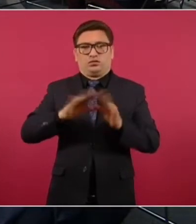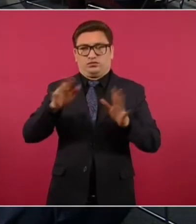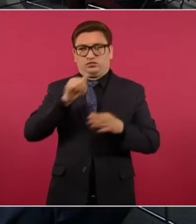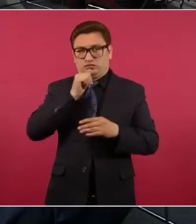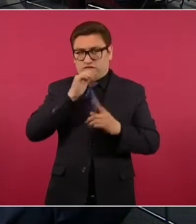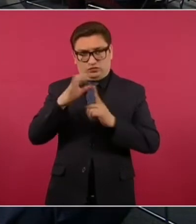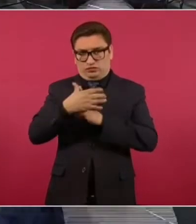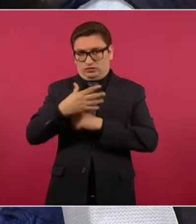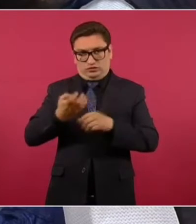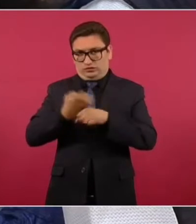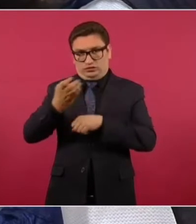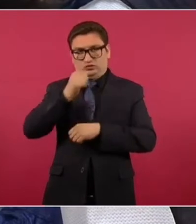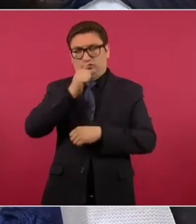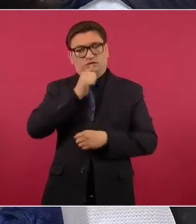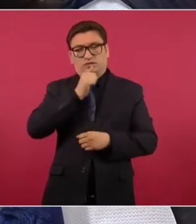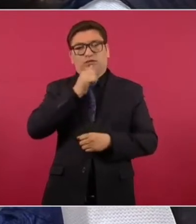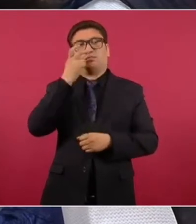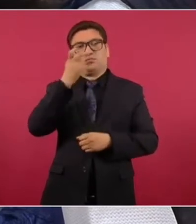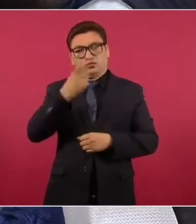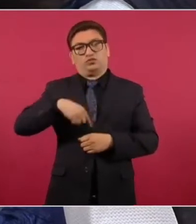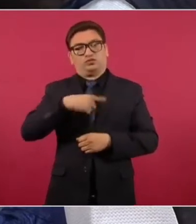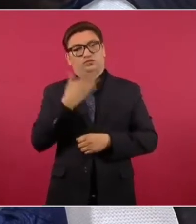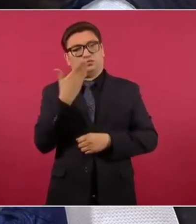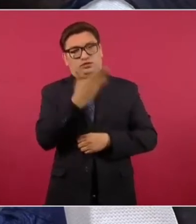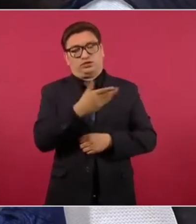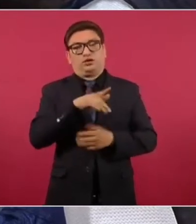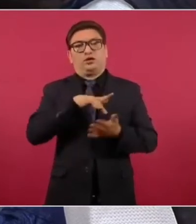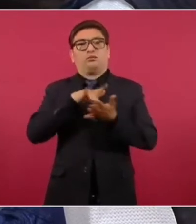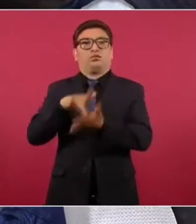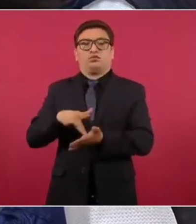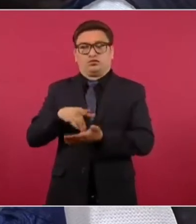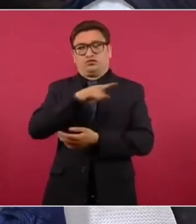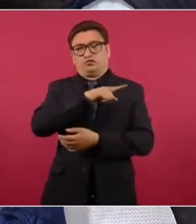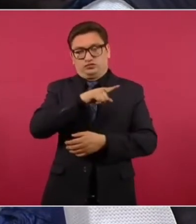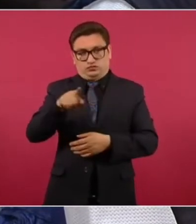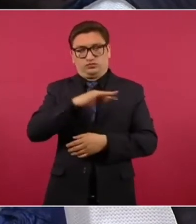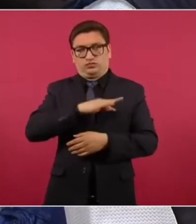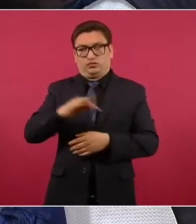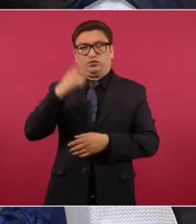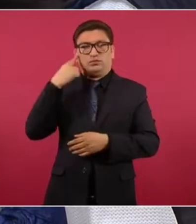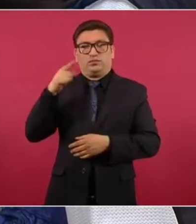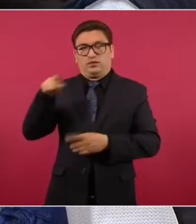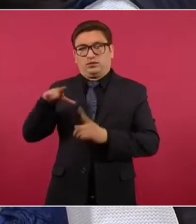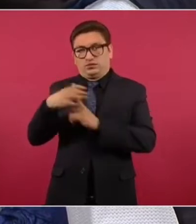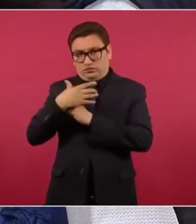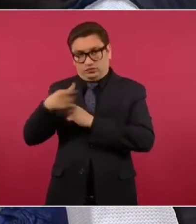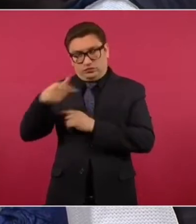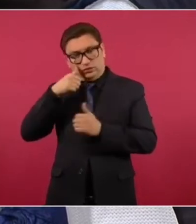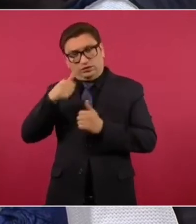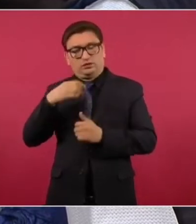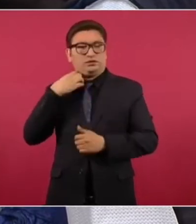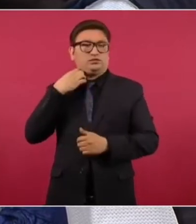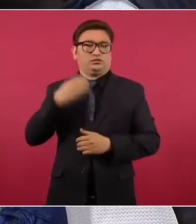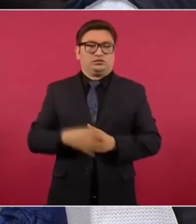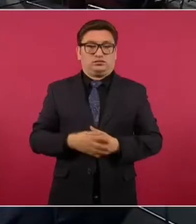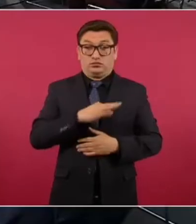Comisión Estatal no lo ha hecho, por eso es que estamos solicitando que el apoyo lo puedan solicitar ustedes para la Comisión Ejecutiva. No sé si sea